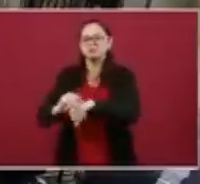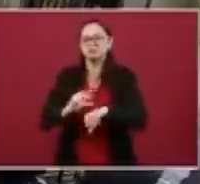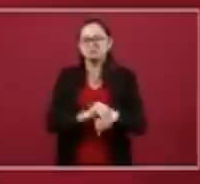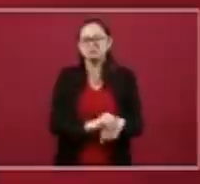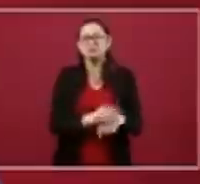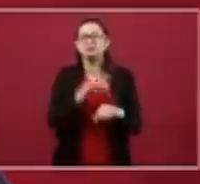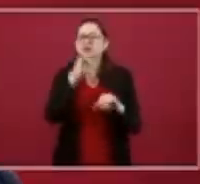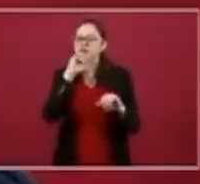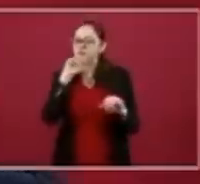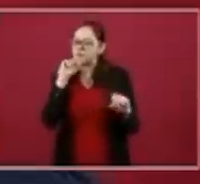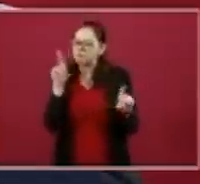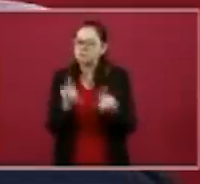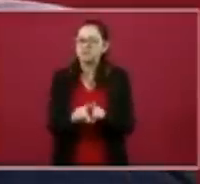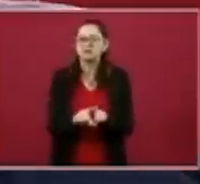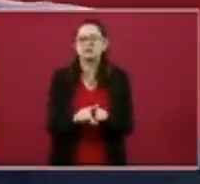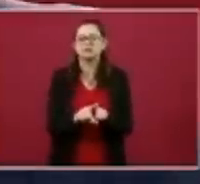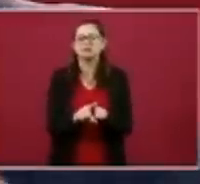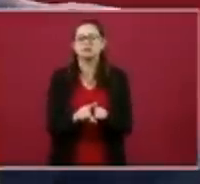notorio también